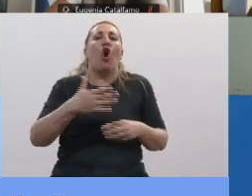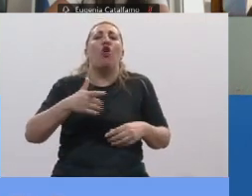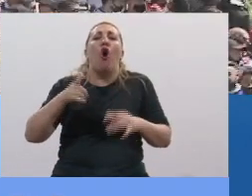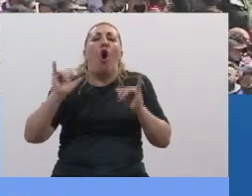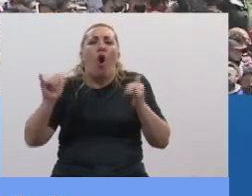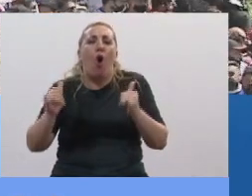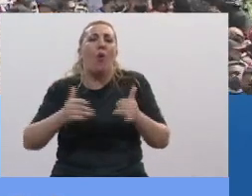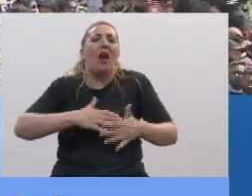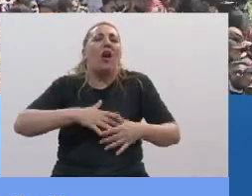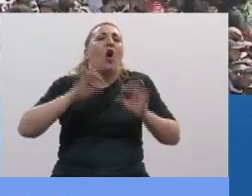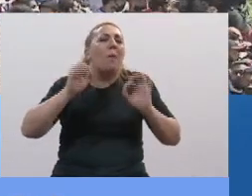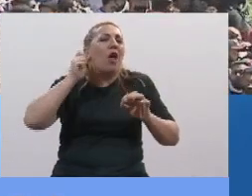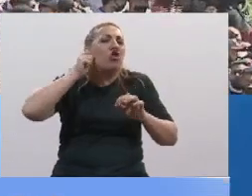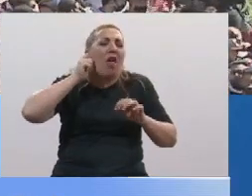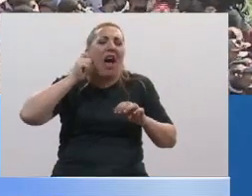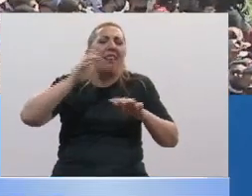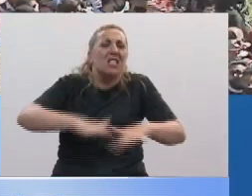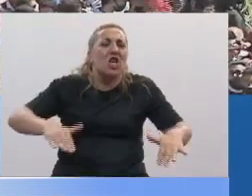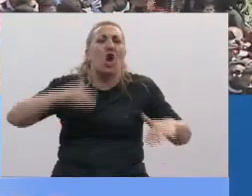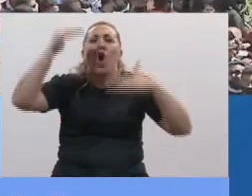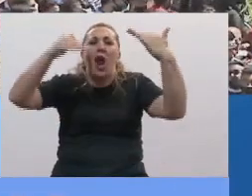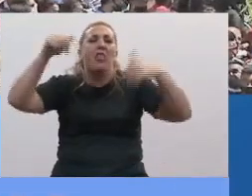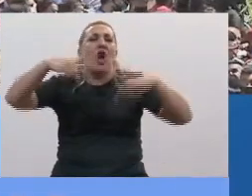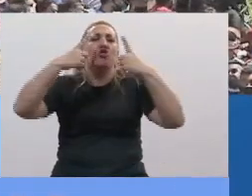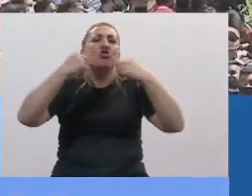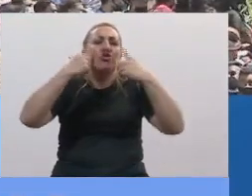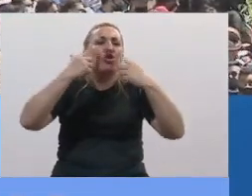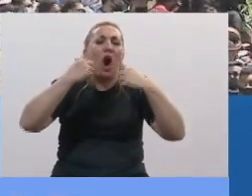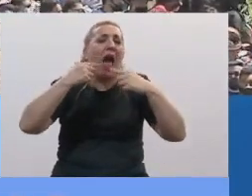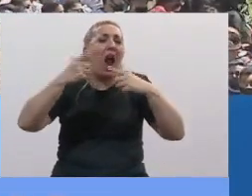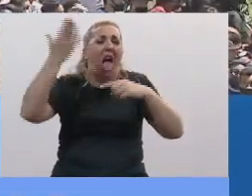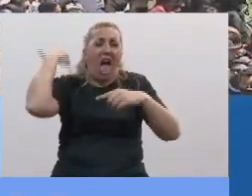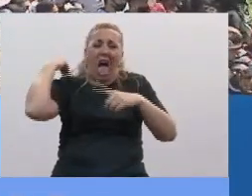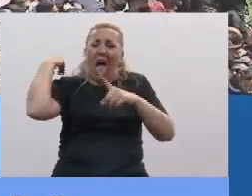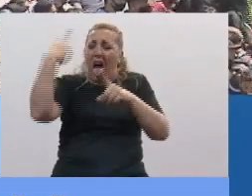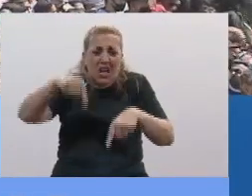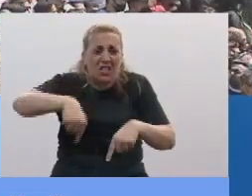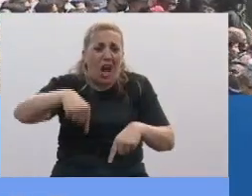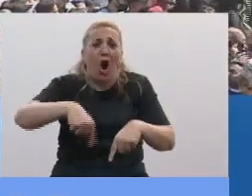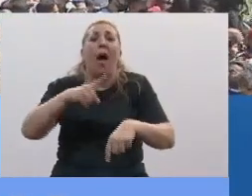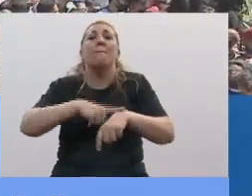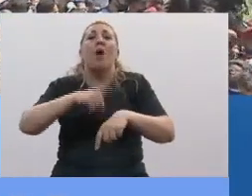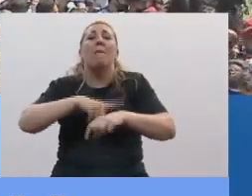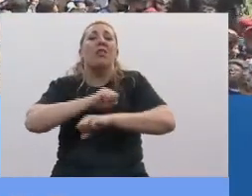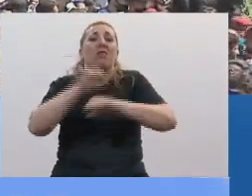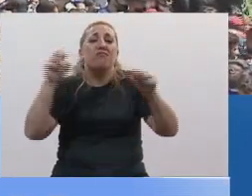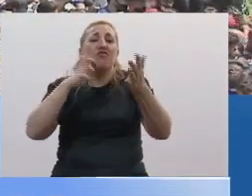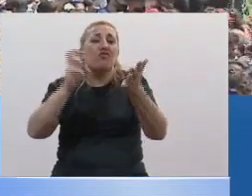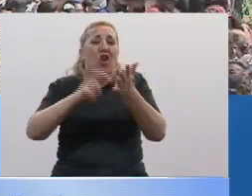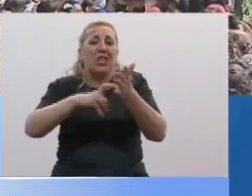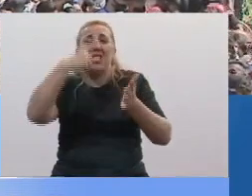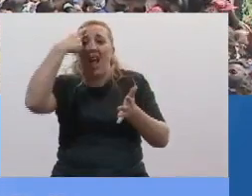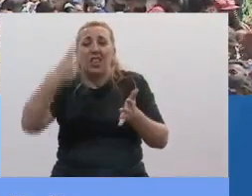y de todas las generaciones que lo están llorando desde el día de ayer, desde el momento que se enteraron de esta